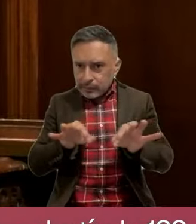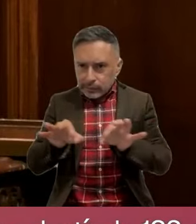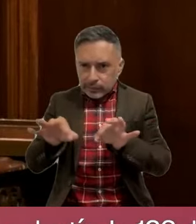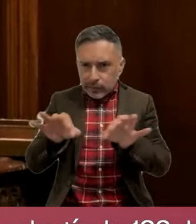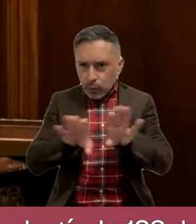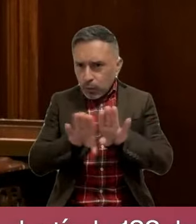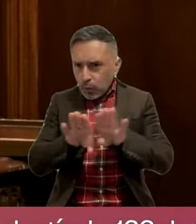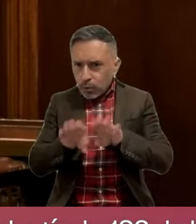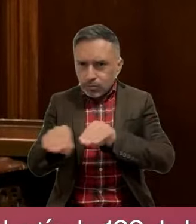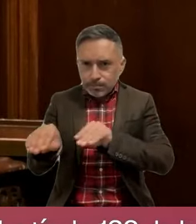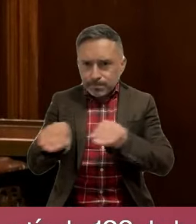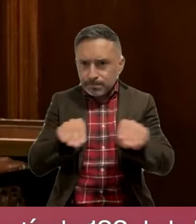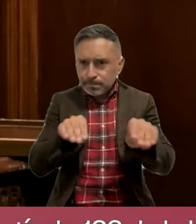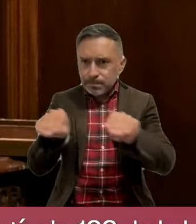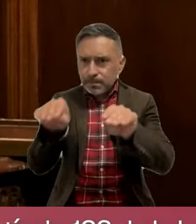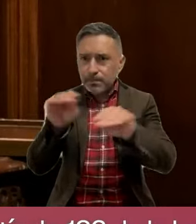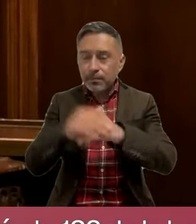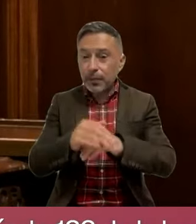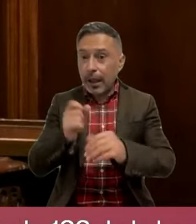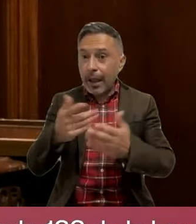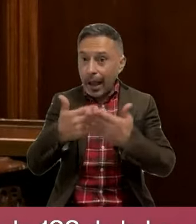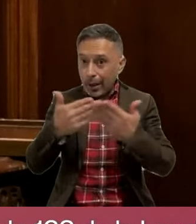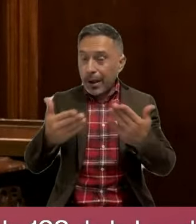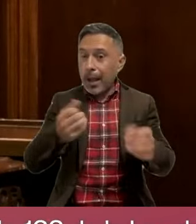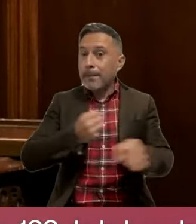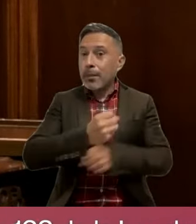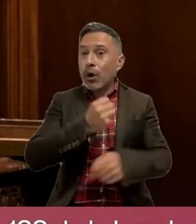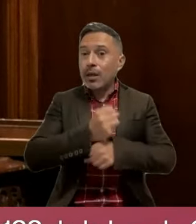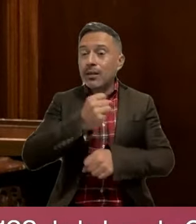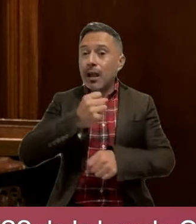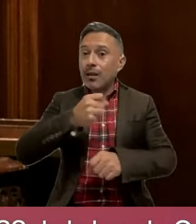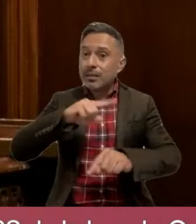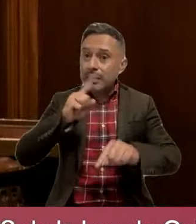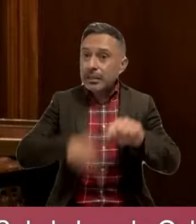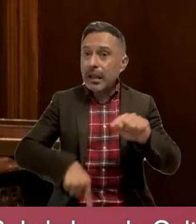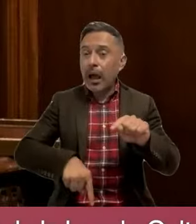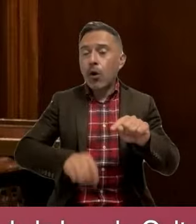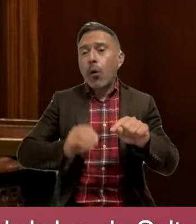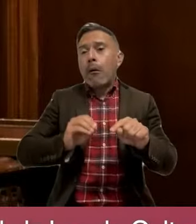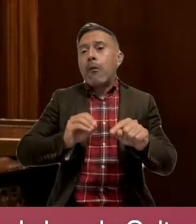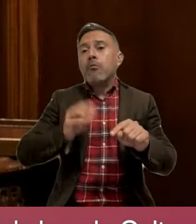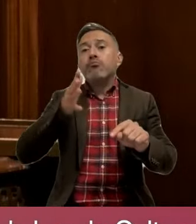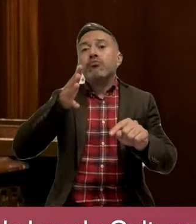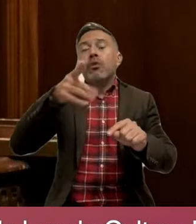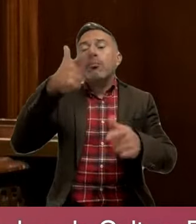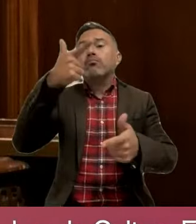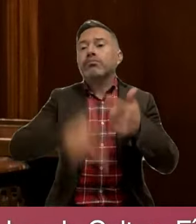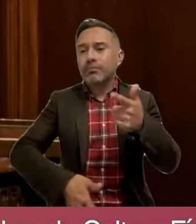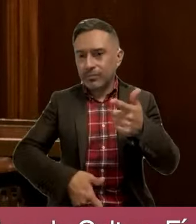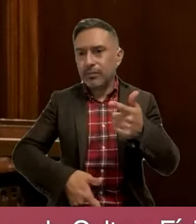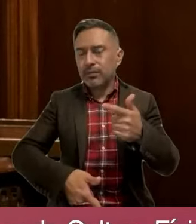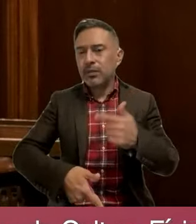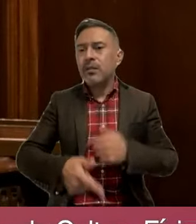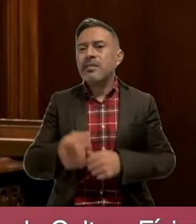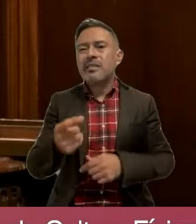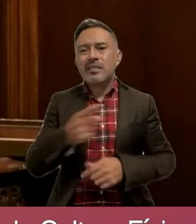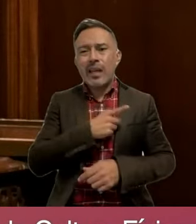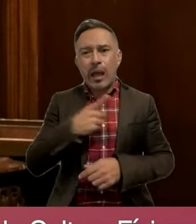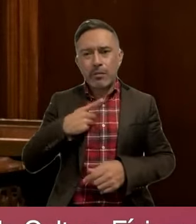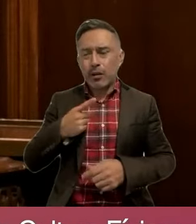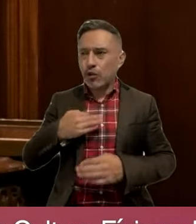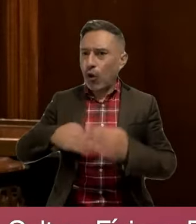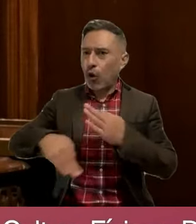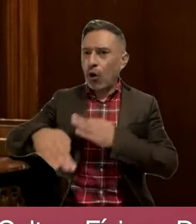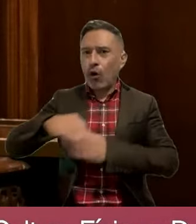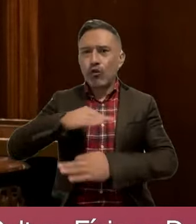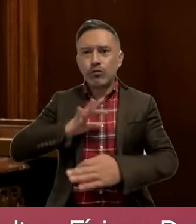Y para prevenir y eliminar esta violencia, es necesario que todas y todos nos involucremos en la